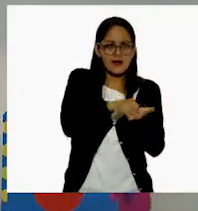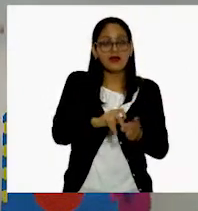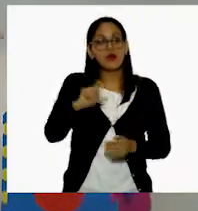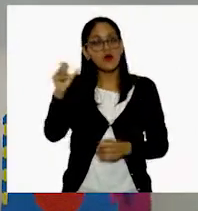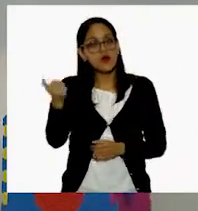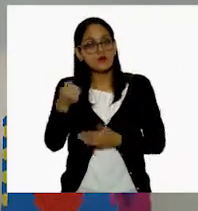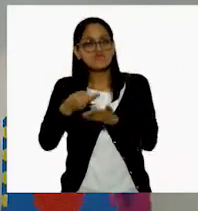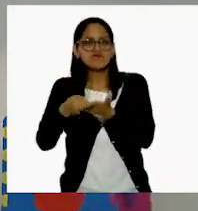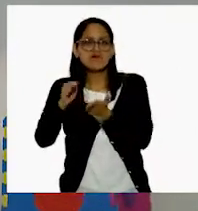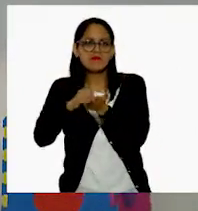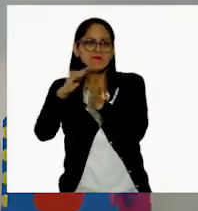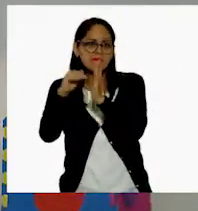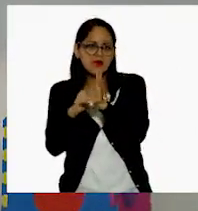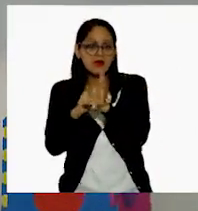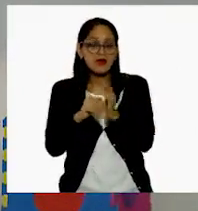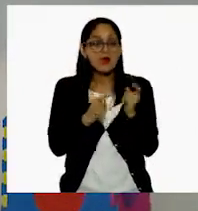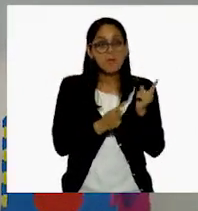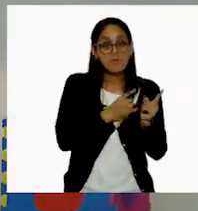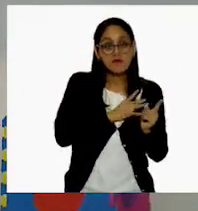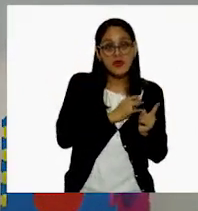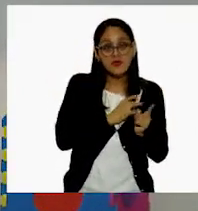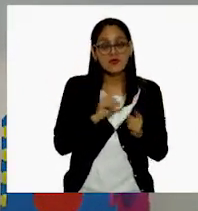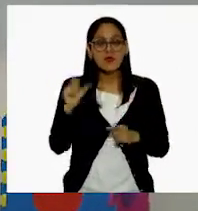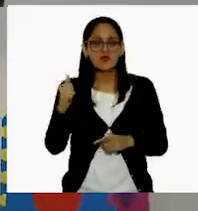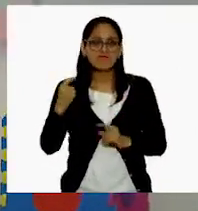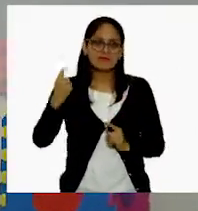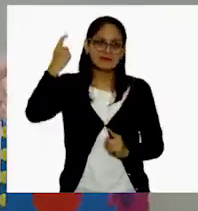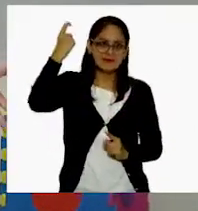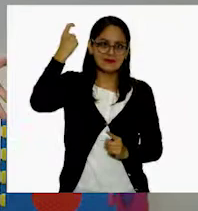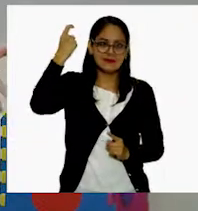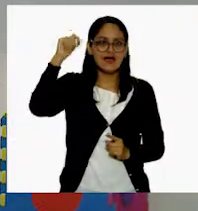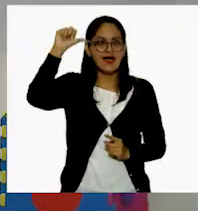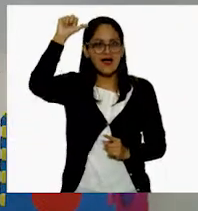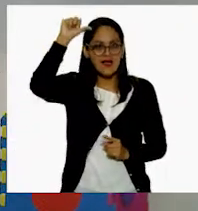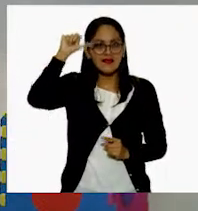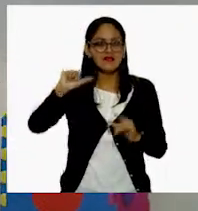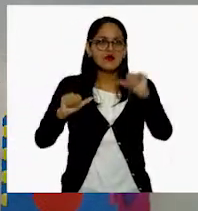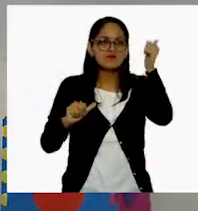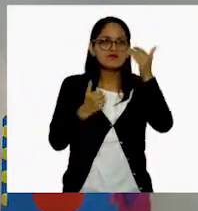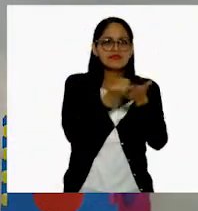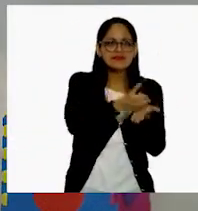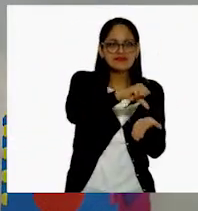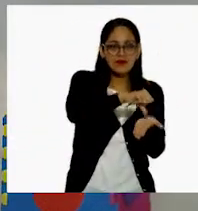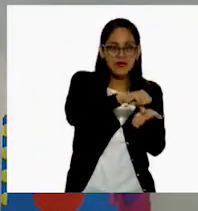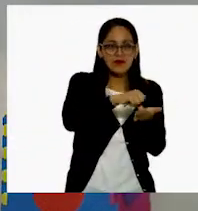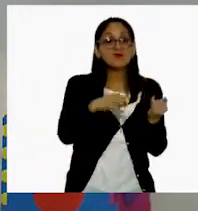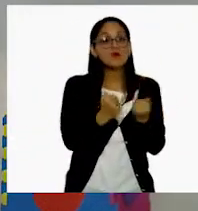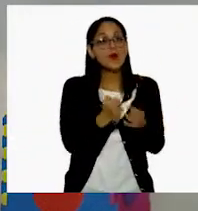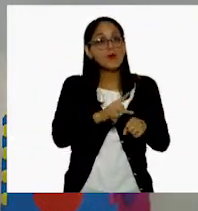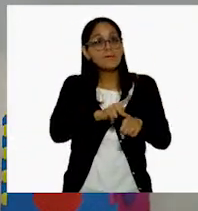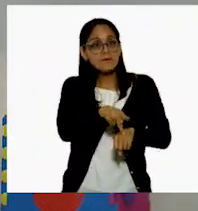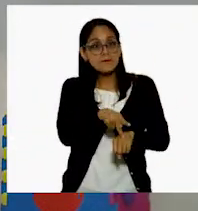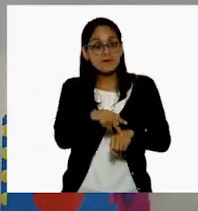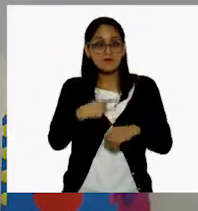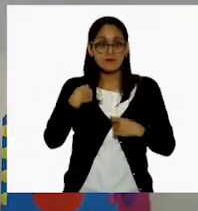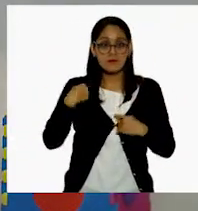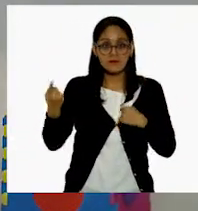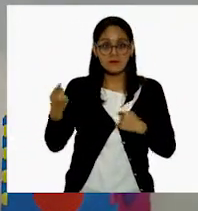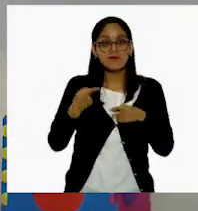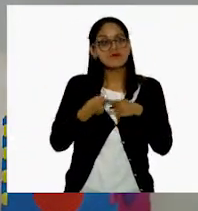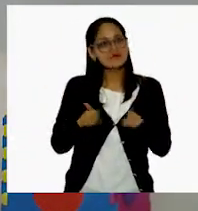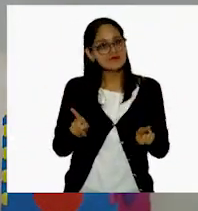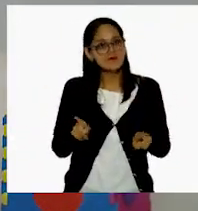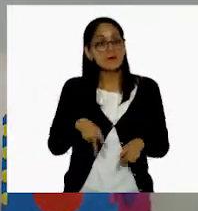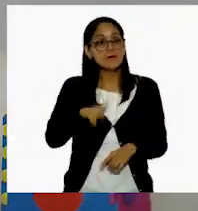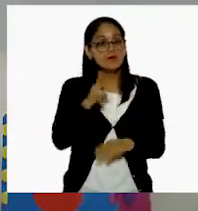miedo, más cosas. Pero bueno, otras son más altas y otras son más pequeñas. Y nuestro color de piel puede ser muy diferente también. Y